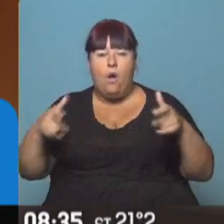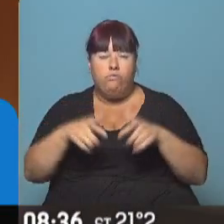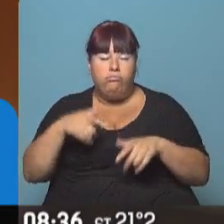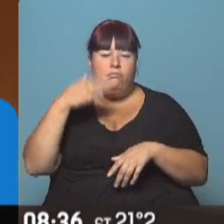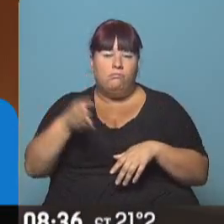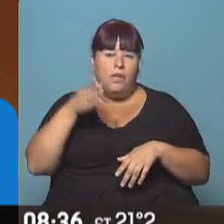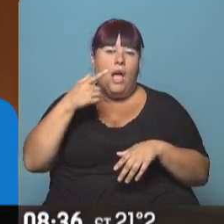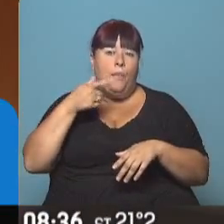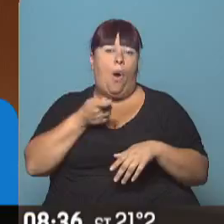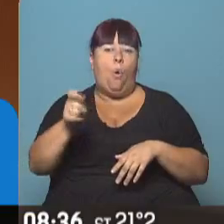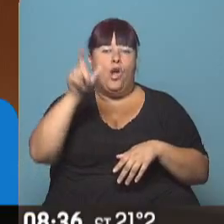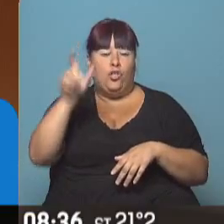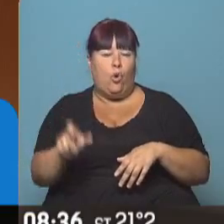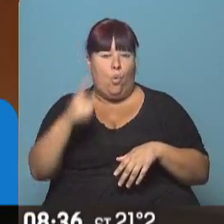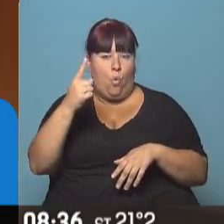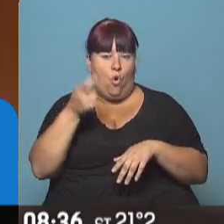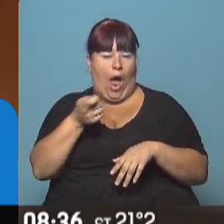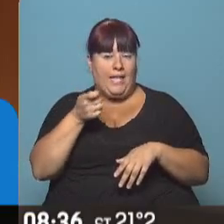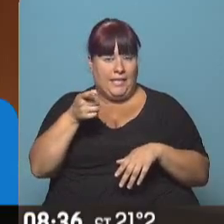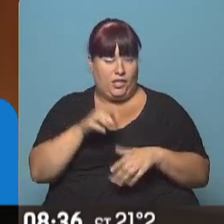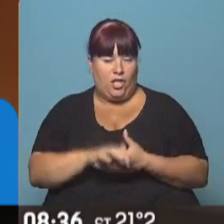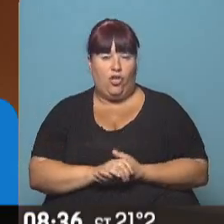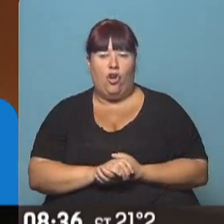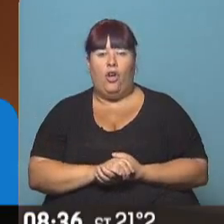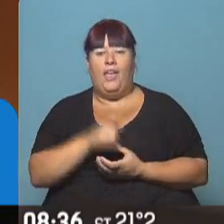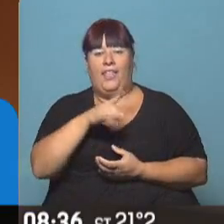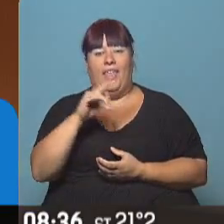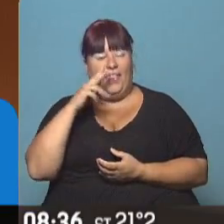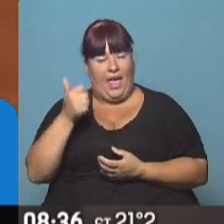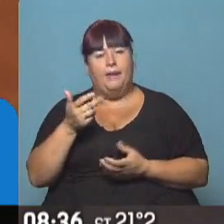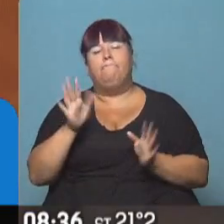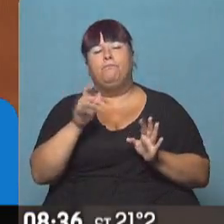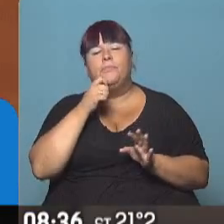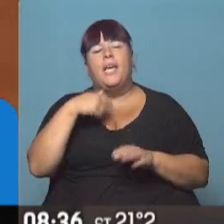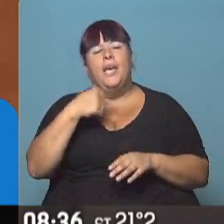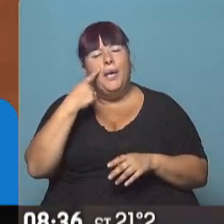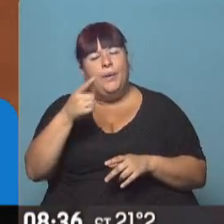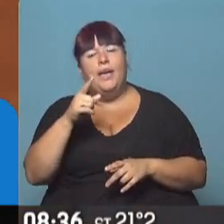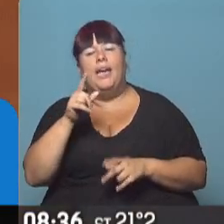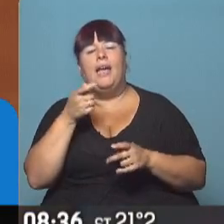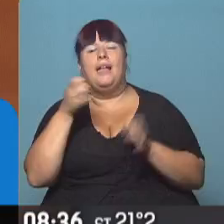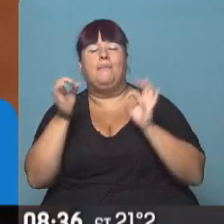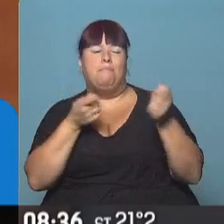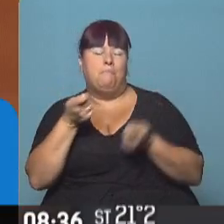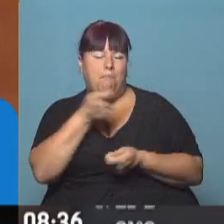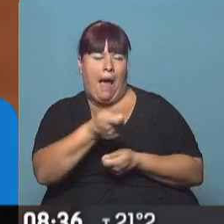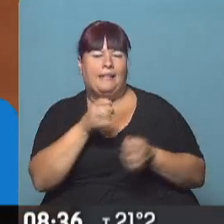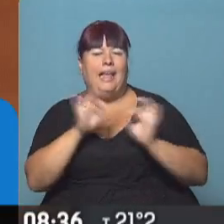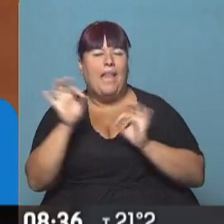justamente donde se va a juzgar a uno de los asesinos de Diana. Más o menos lo expliqué bien. El travesticidio vendría a ser